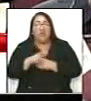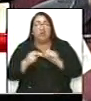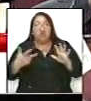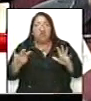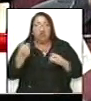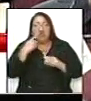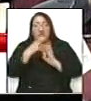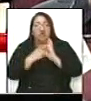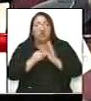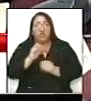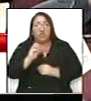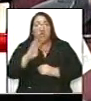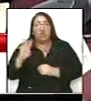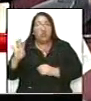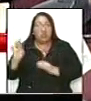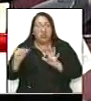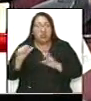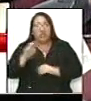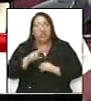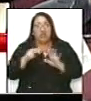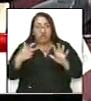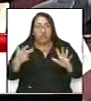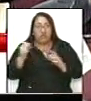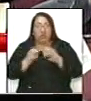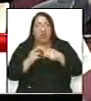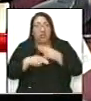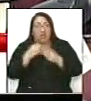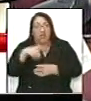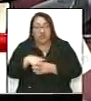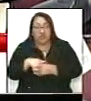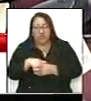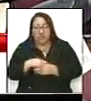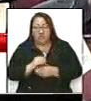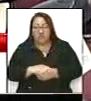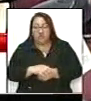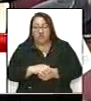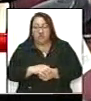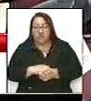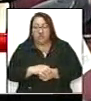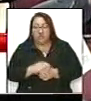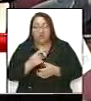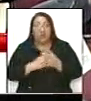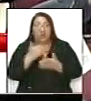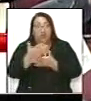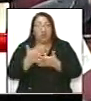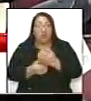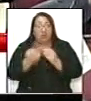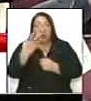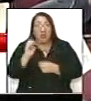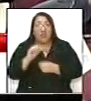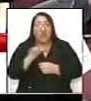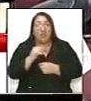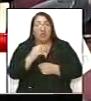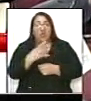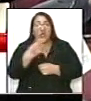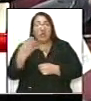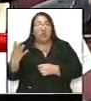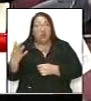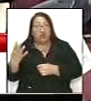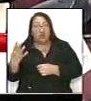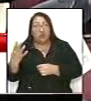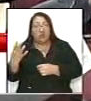la resolución 0446-2018, el Jurado Nacional de Elecciones, que en el fundamento 40 y en el fundamento